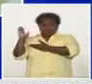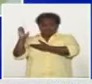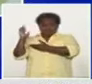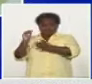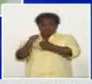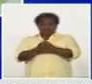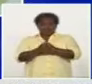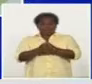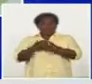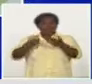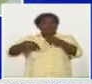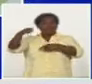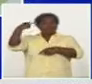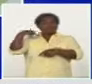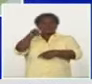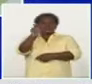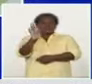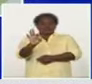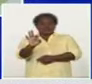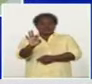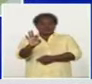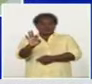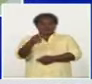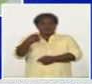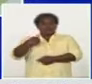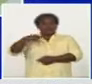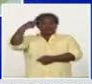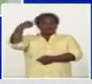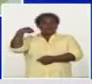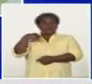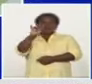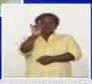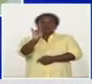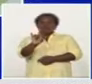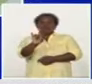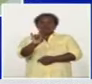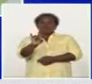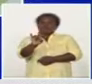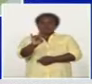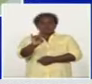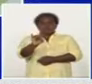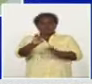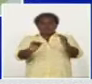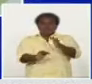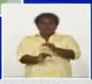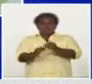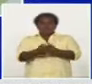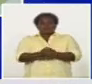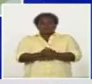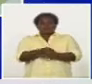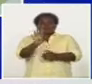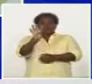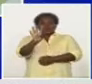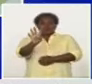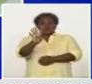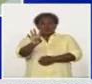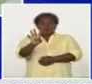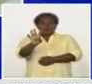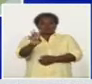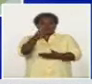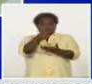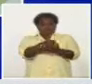anterior había tenido 18, en el día de ayer 9 casos autóctonos, 4 del municipio de